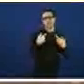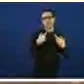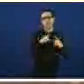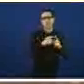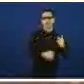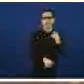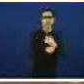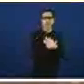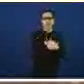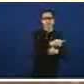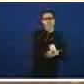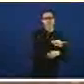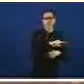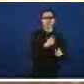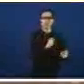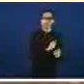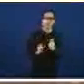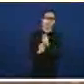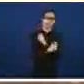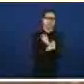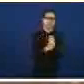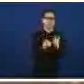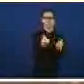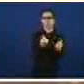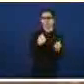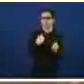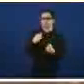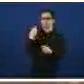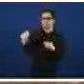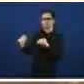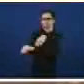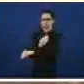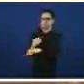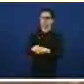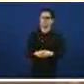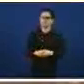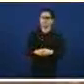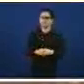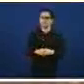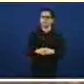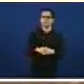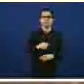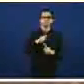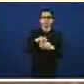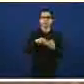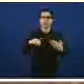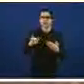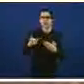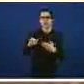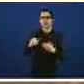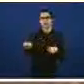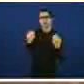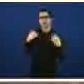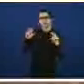devolvan Os cartos Que son seu A Xunta Efectivamente Ten competencias En materia de protección De consumidores Sin embargo